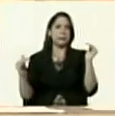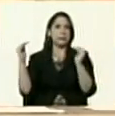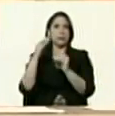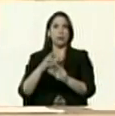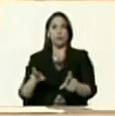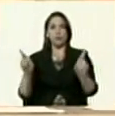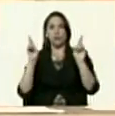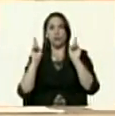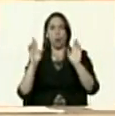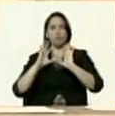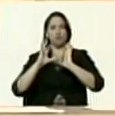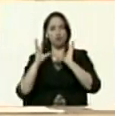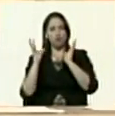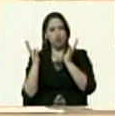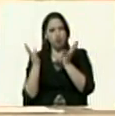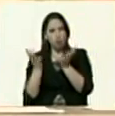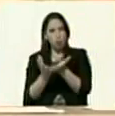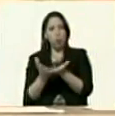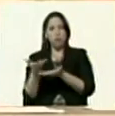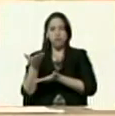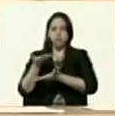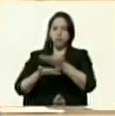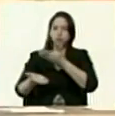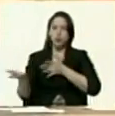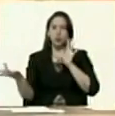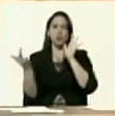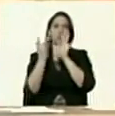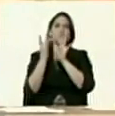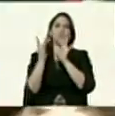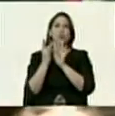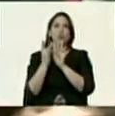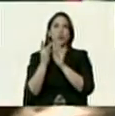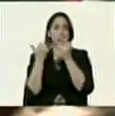afortunadamente, hay un mundo multipolar, multicéntrico, hay un mundo más allá, ¿ya?